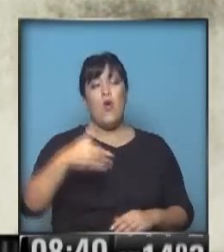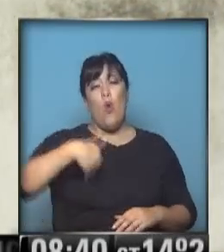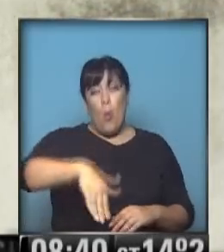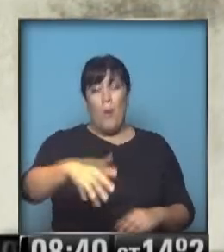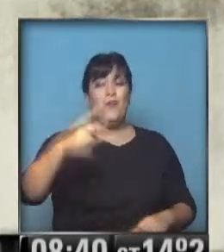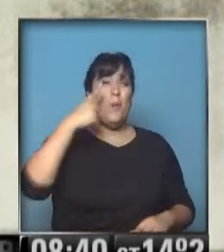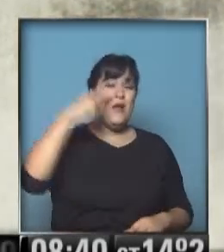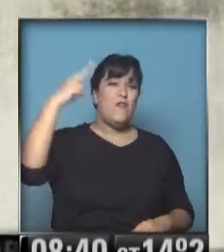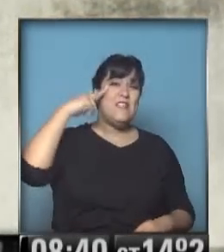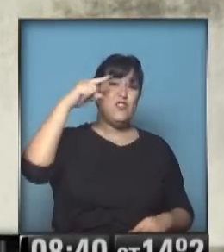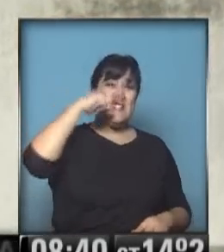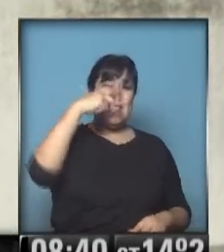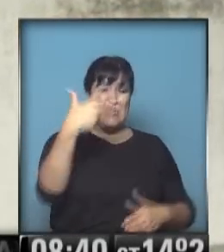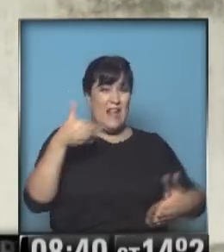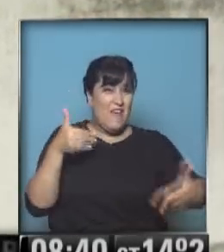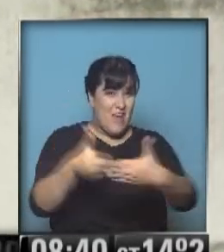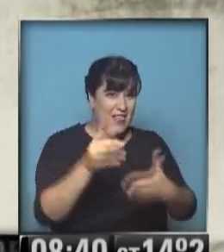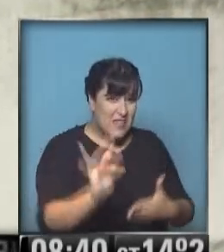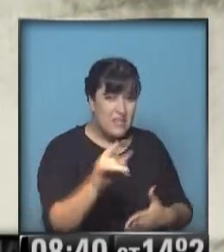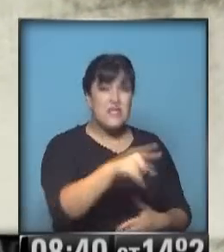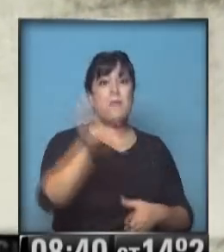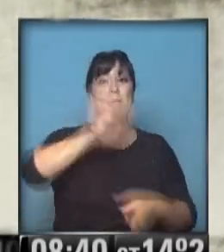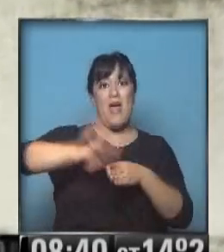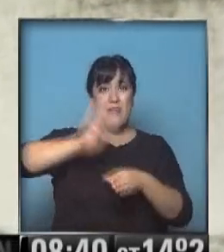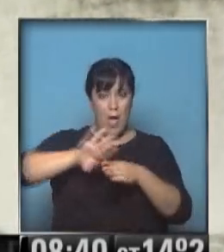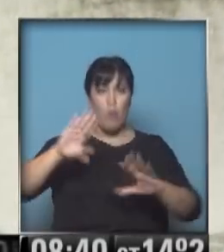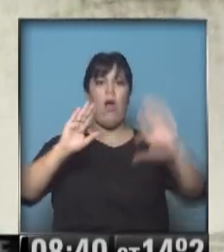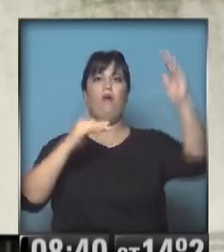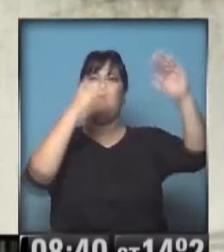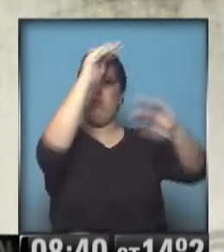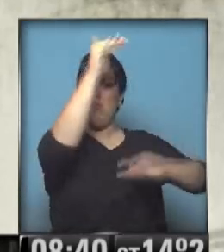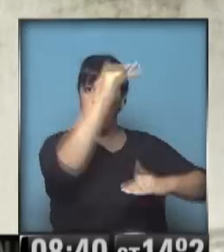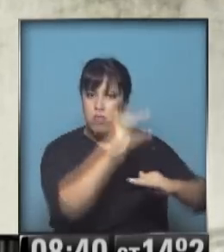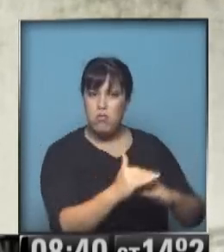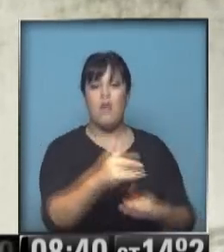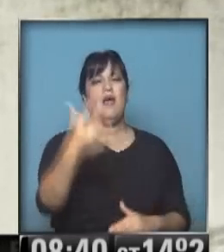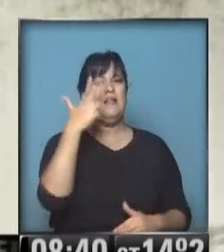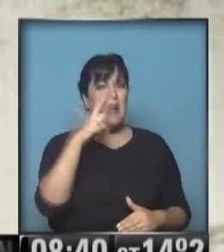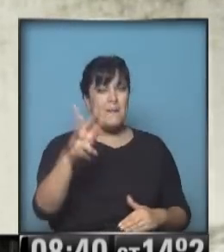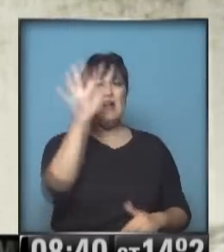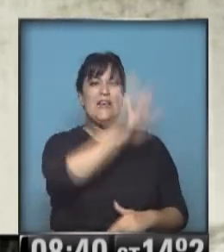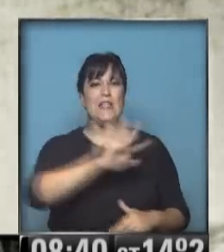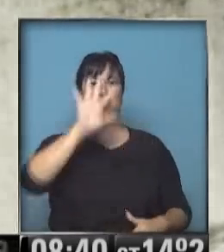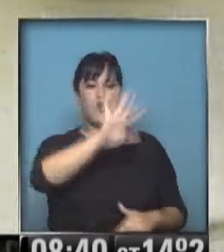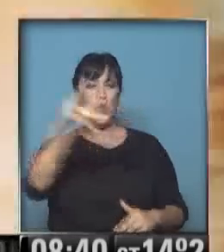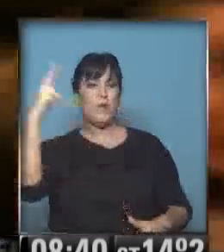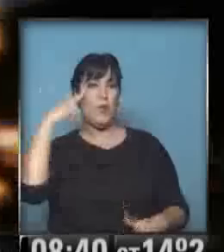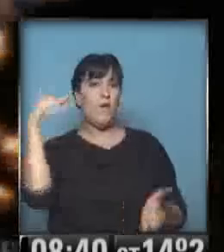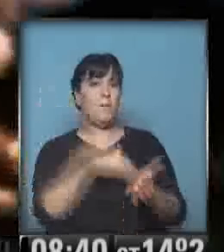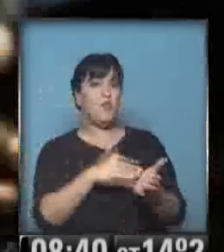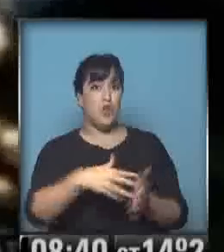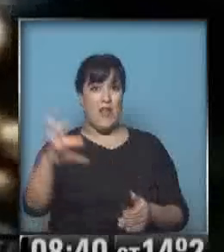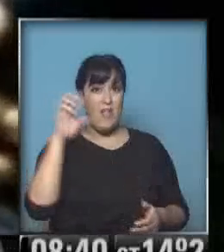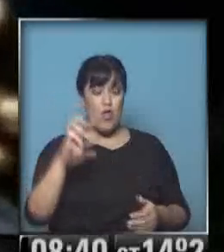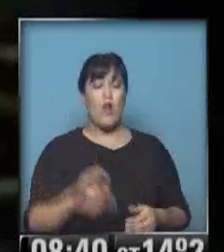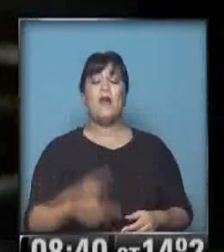1973 la deuda externa pública ha disminuido a 3559 millones de dólares cuando